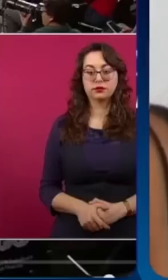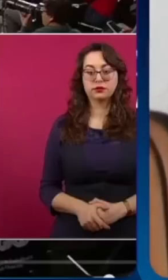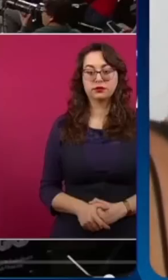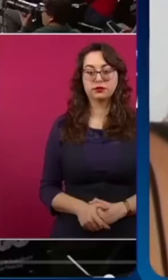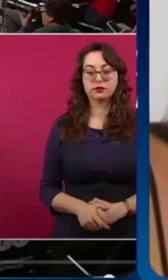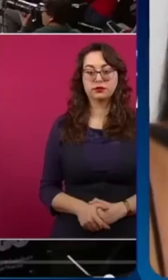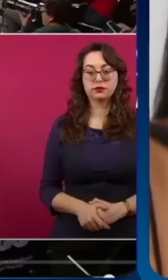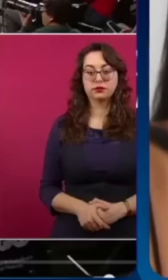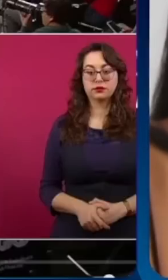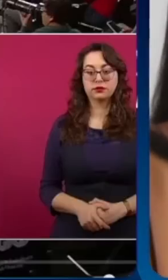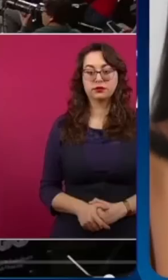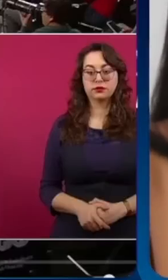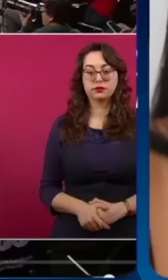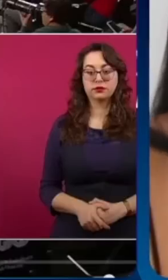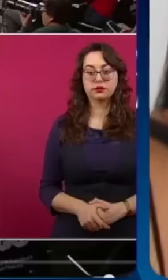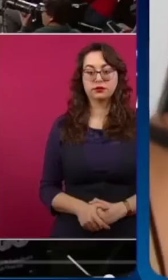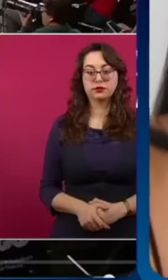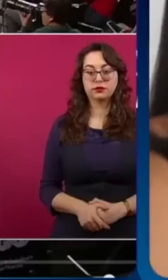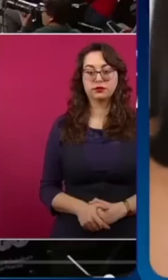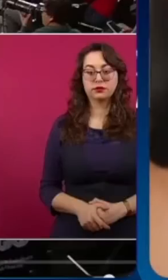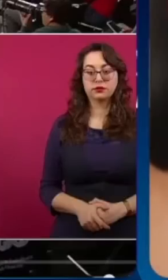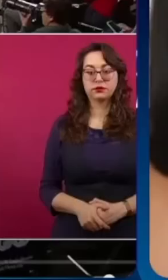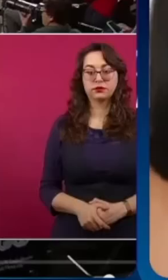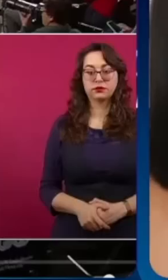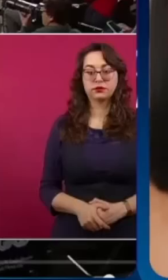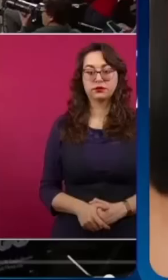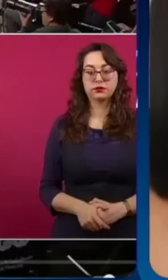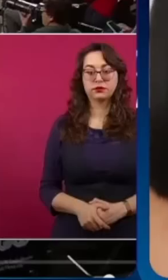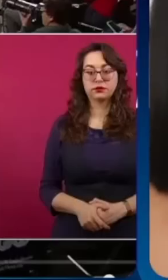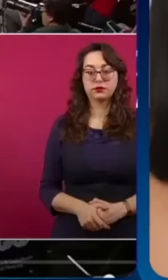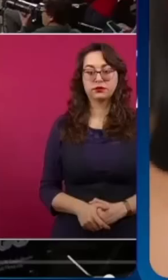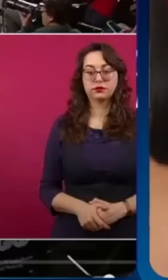de regresar al pueblo de México. Familia, yo soy